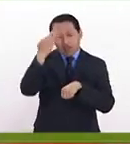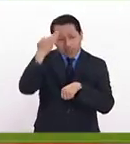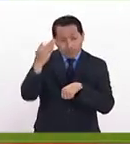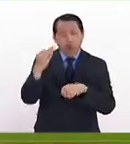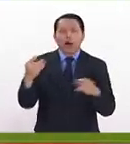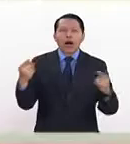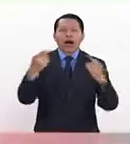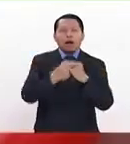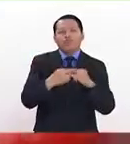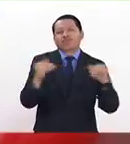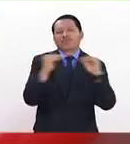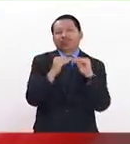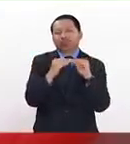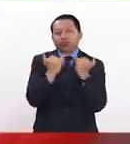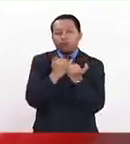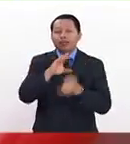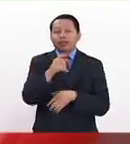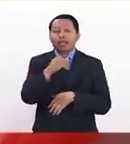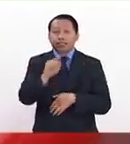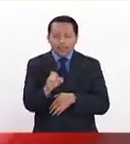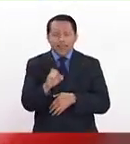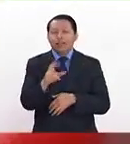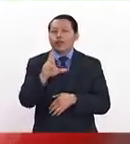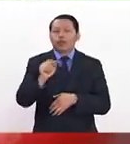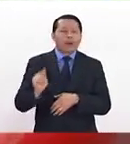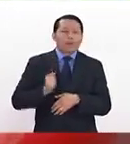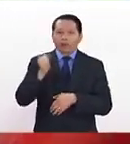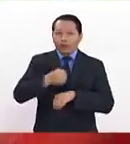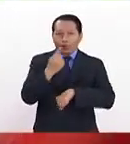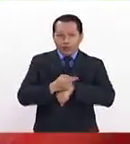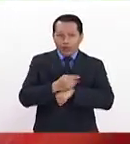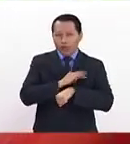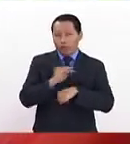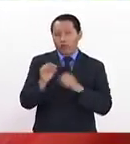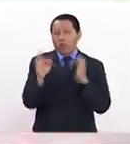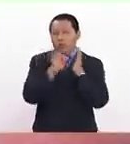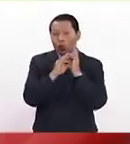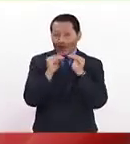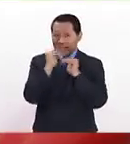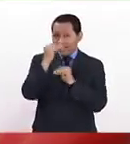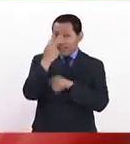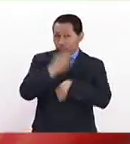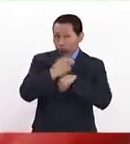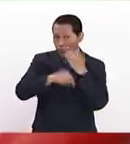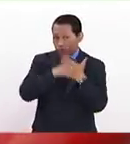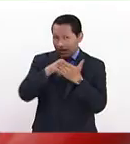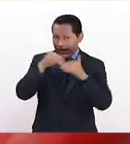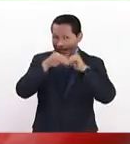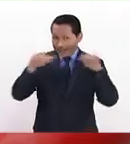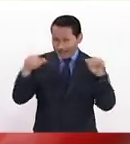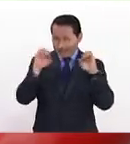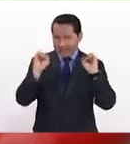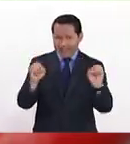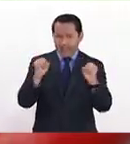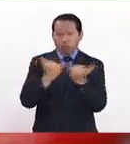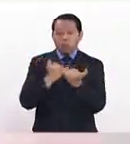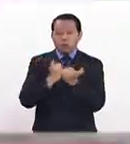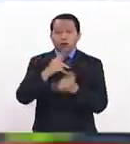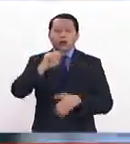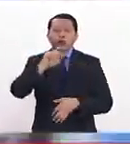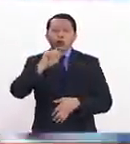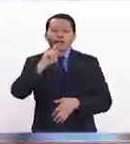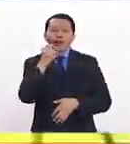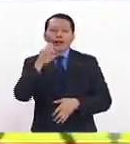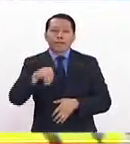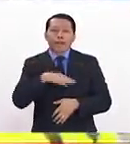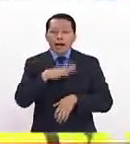el de la igualada. Chelsea desaprovechó la oportunidad de ponerse un solo punto del segundo lugar tras empatar a 0 con el Everton, mientras que el Tottenham se